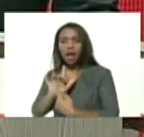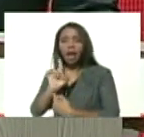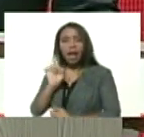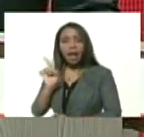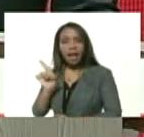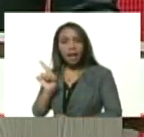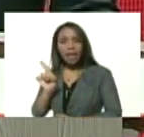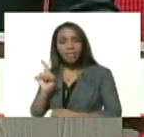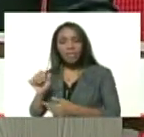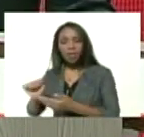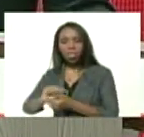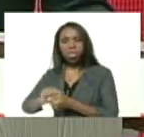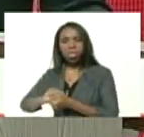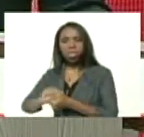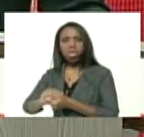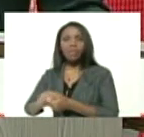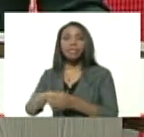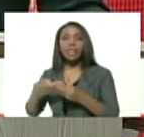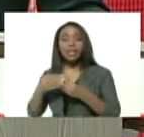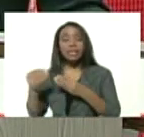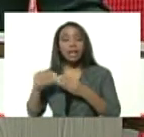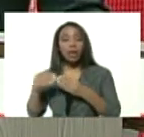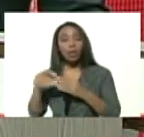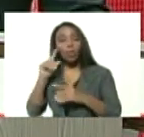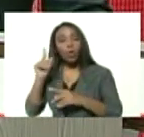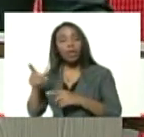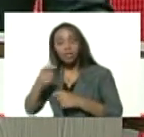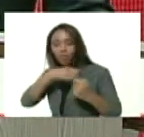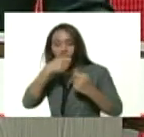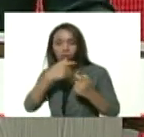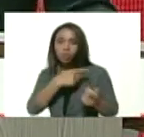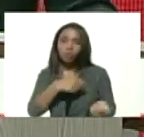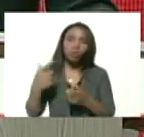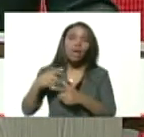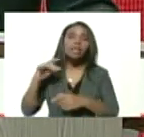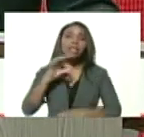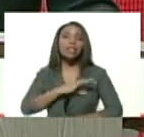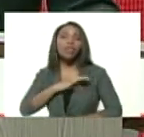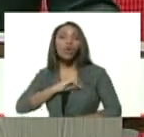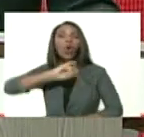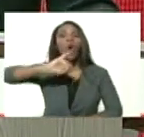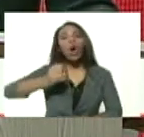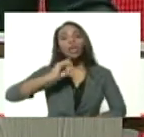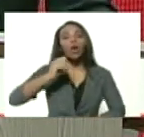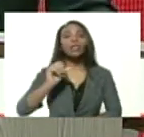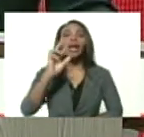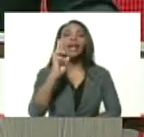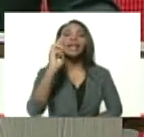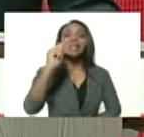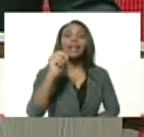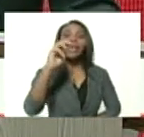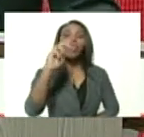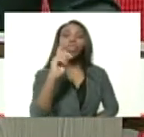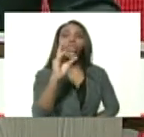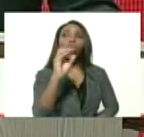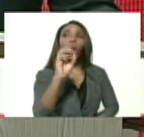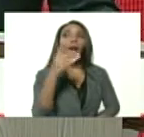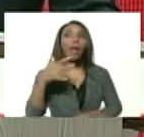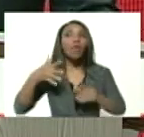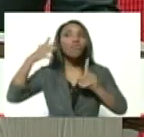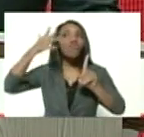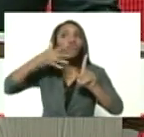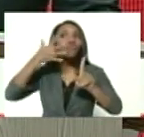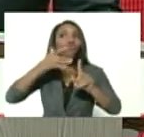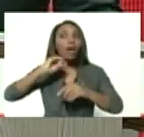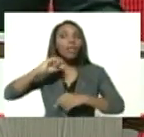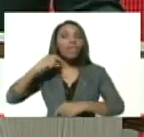de lavado de dinero proveniente del narcotráfico, el señor JJ Rendón, que fue asesor, por cierto, de Iván Duque